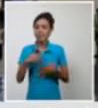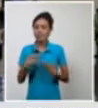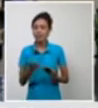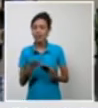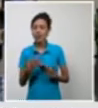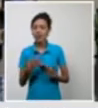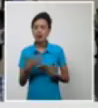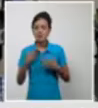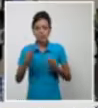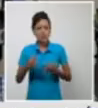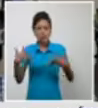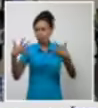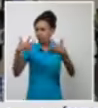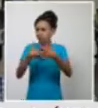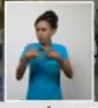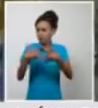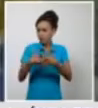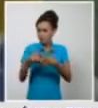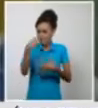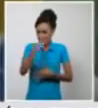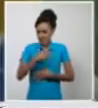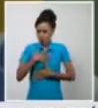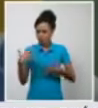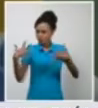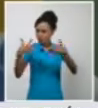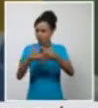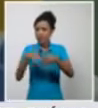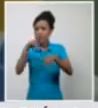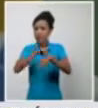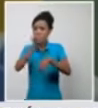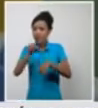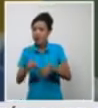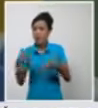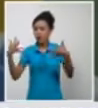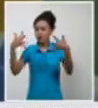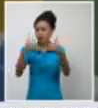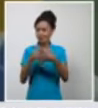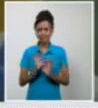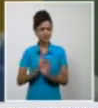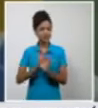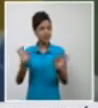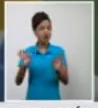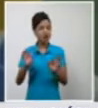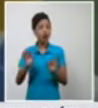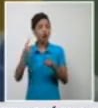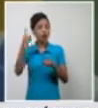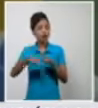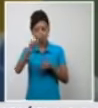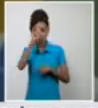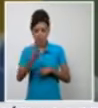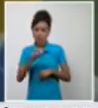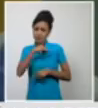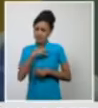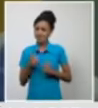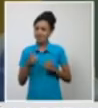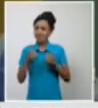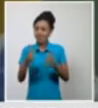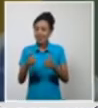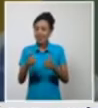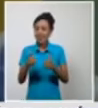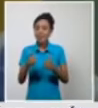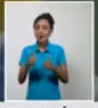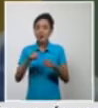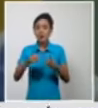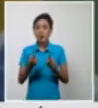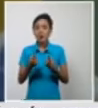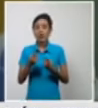personal, de relación personal con el enfermo y con los colegas, que es alentador, que de verdad es gente de